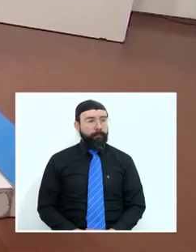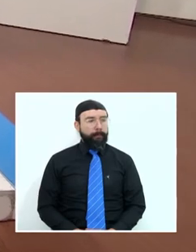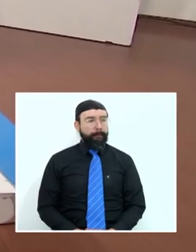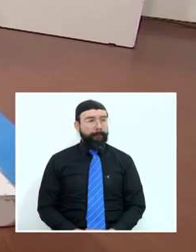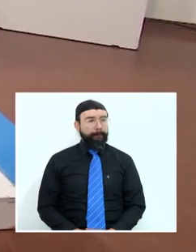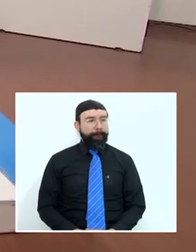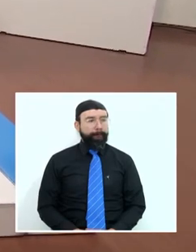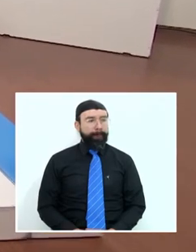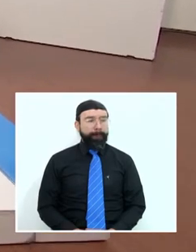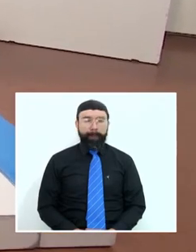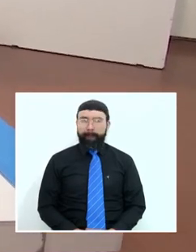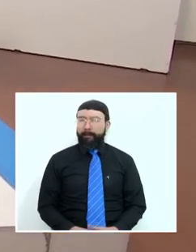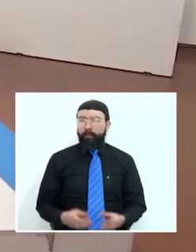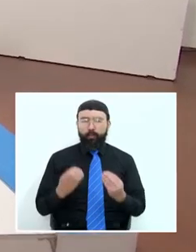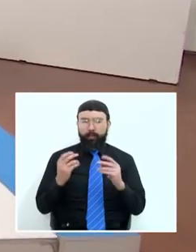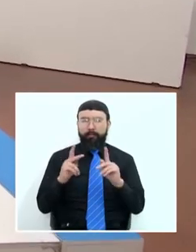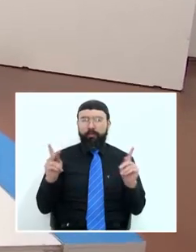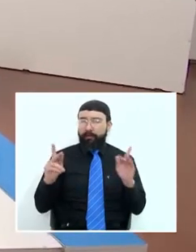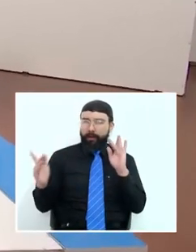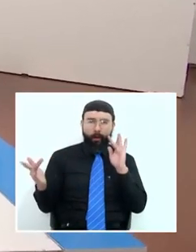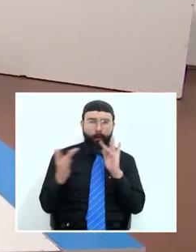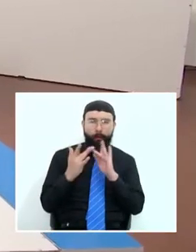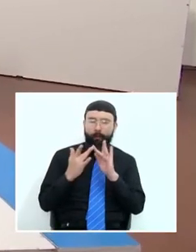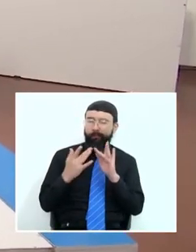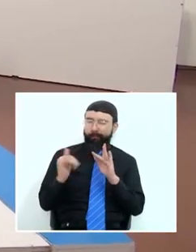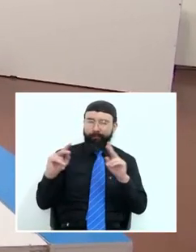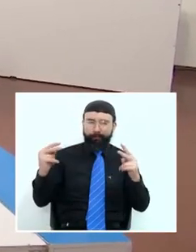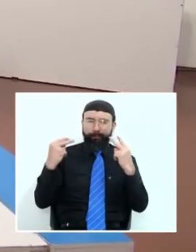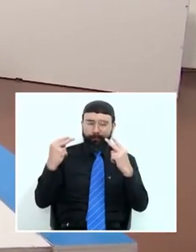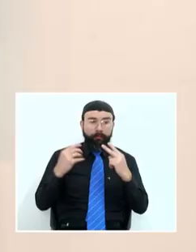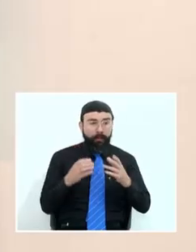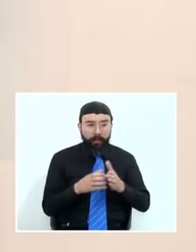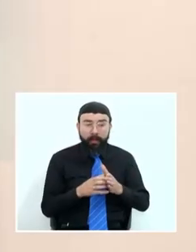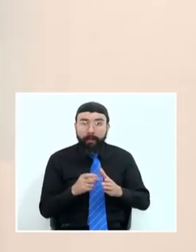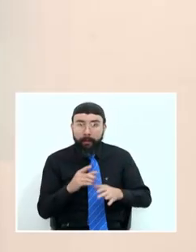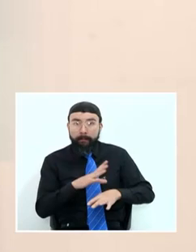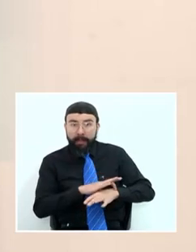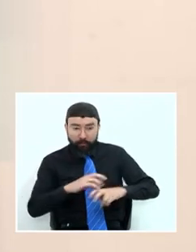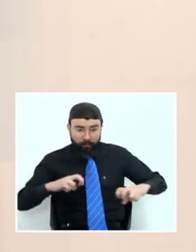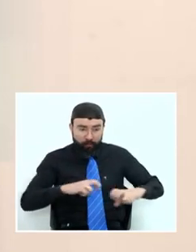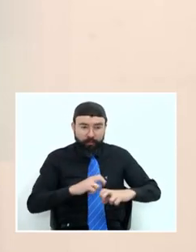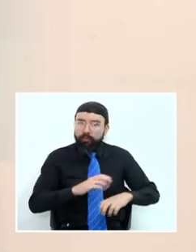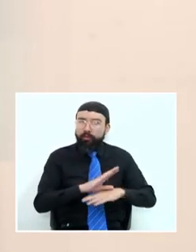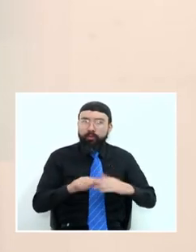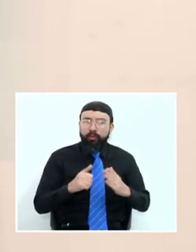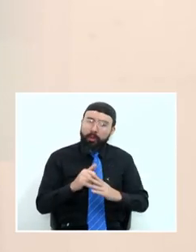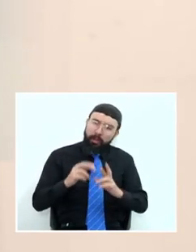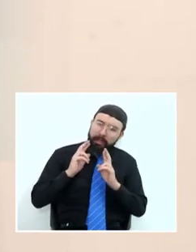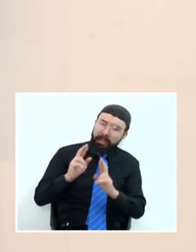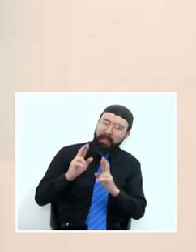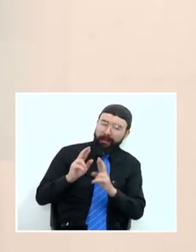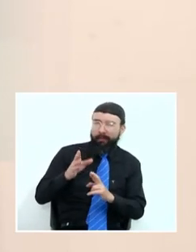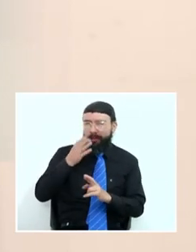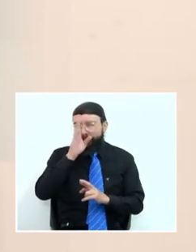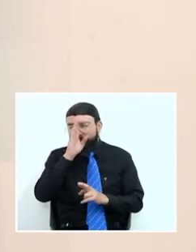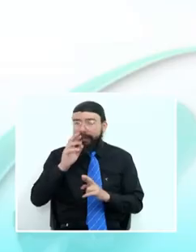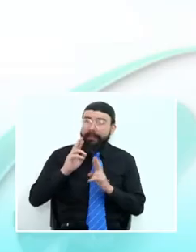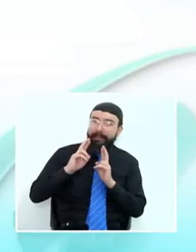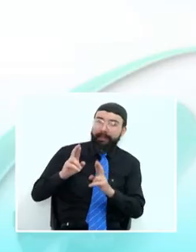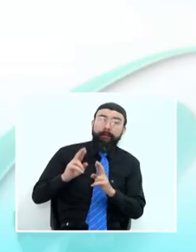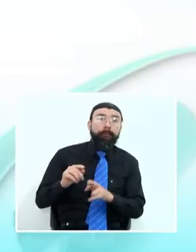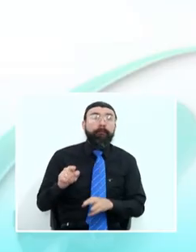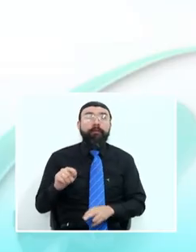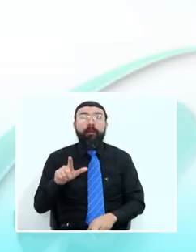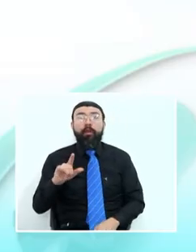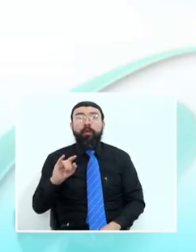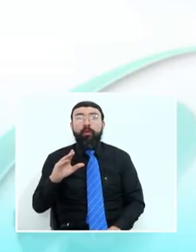Bueno, tenemos muchas personas conectadas. El equipo de médicos del Parque de la Salud está respondiendo muchas inquietudes que ustedes están haciendo. Y Lucero